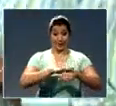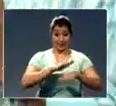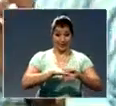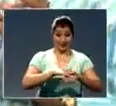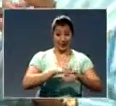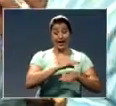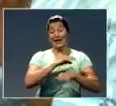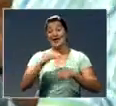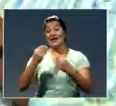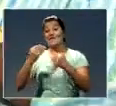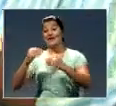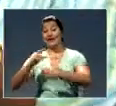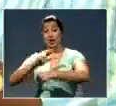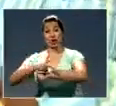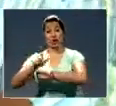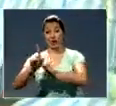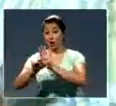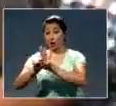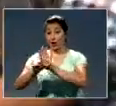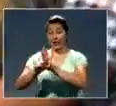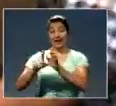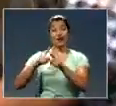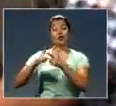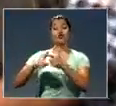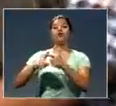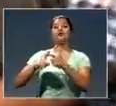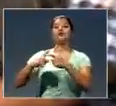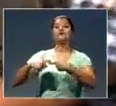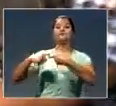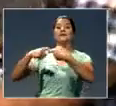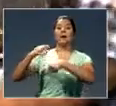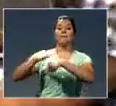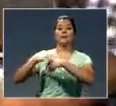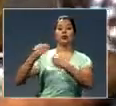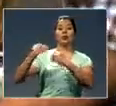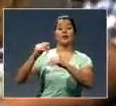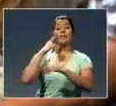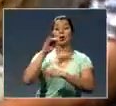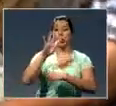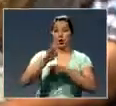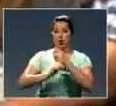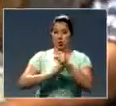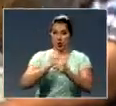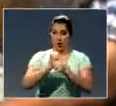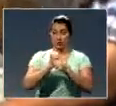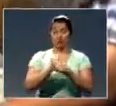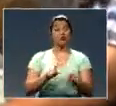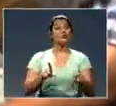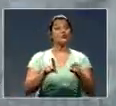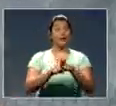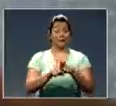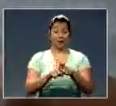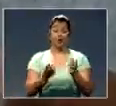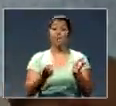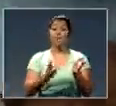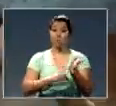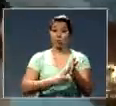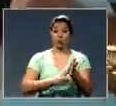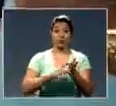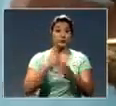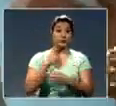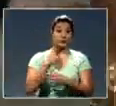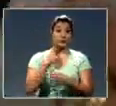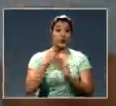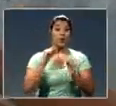ilegales, se les cancela la cuota por 4 años, medida que se mantiene. También se imponen fuertes multas que pueden